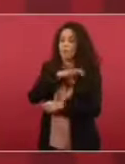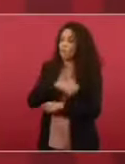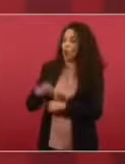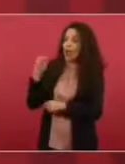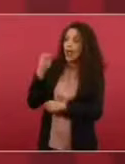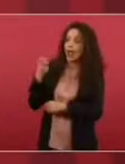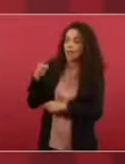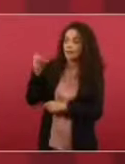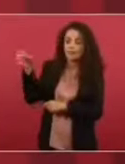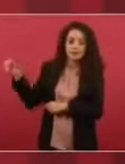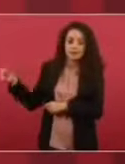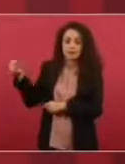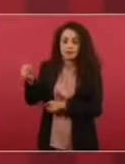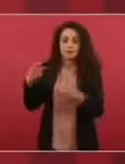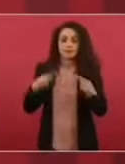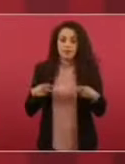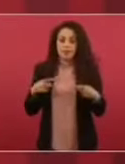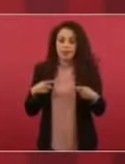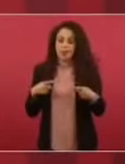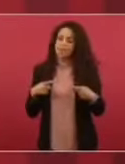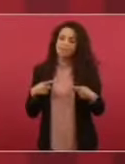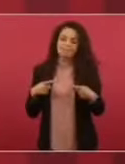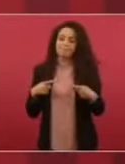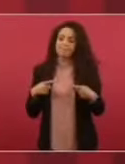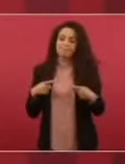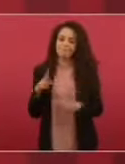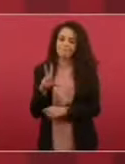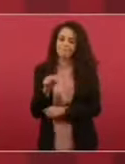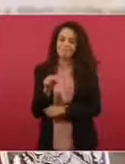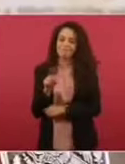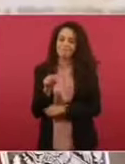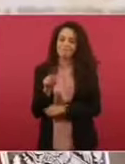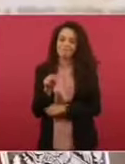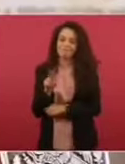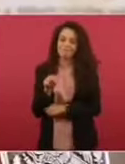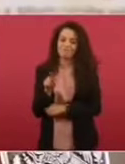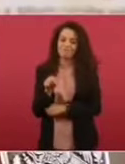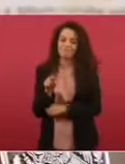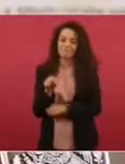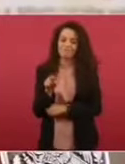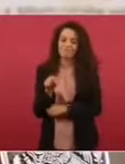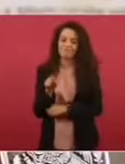la tapada o el tapado. No,